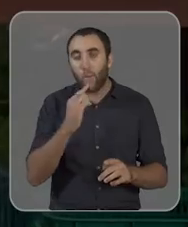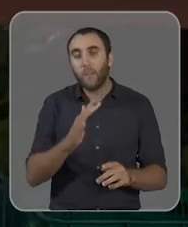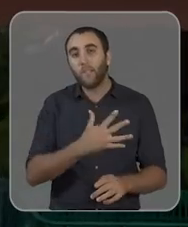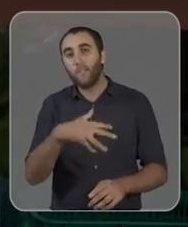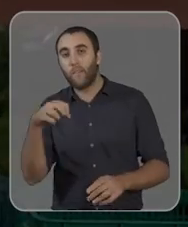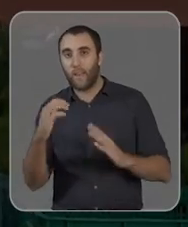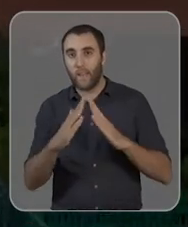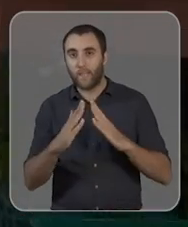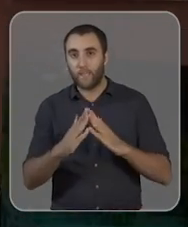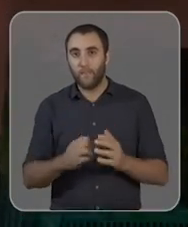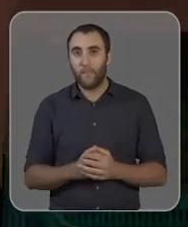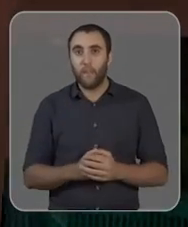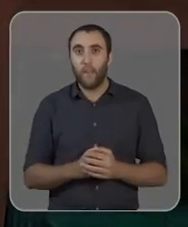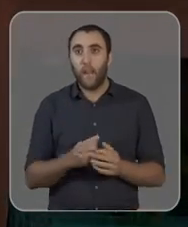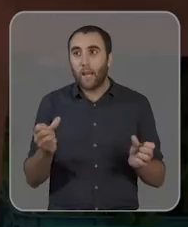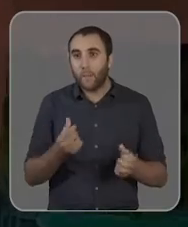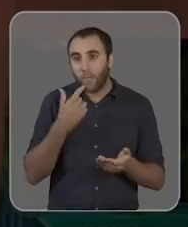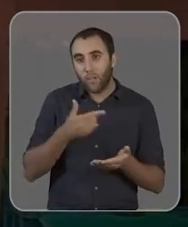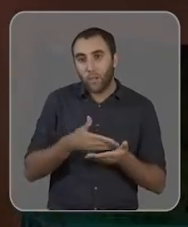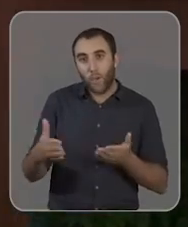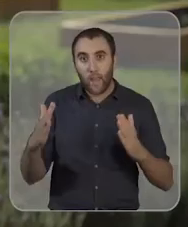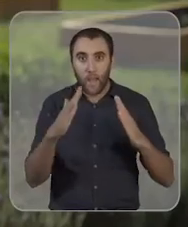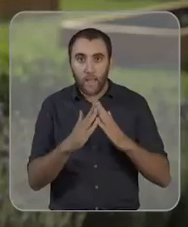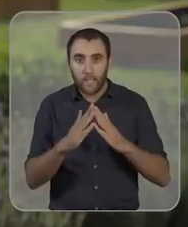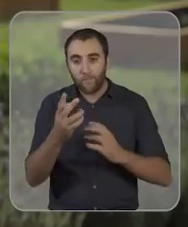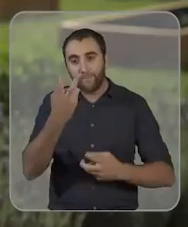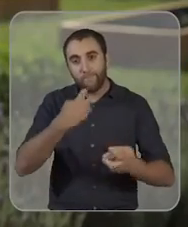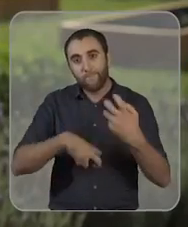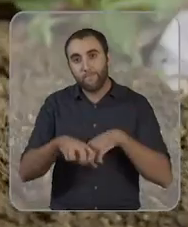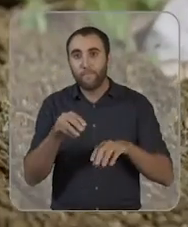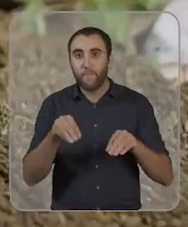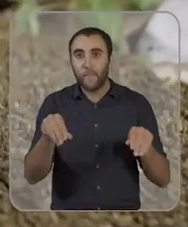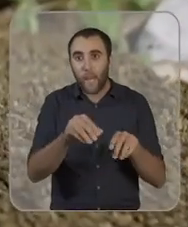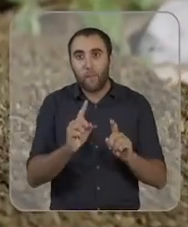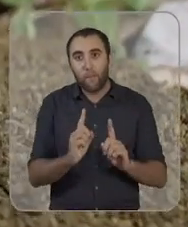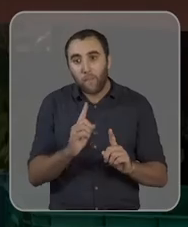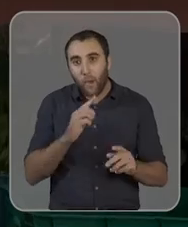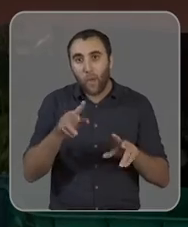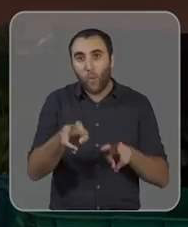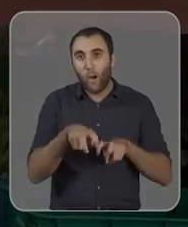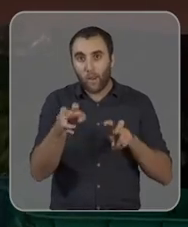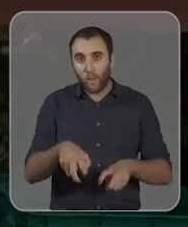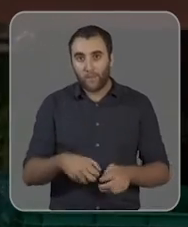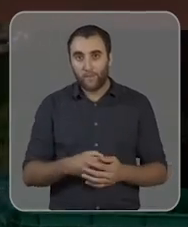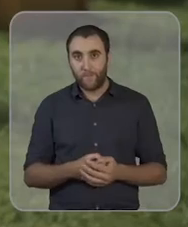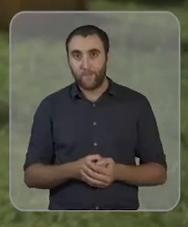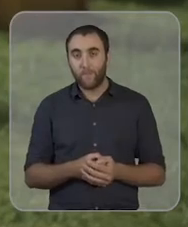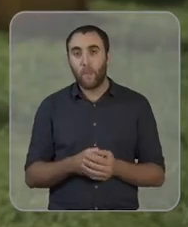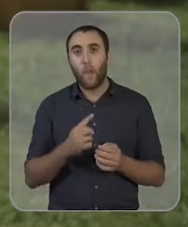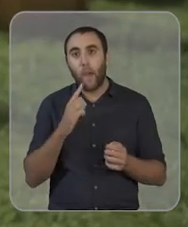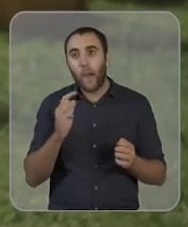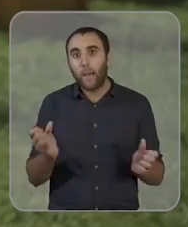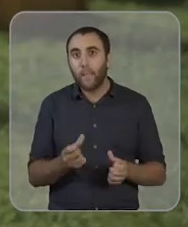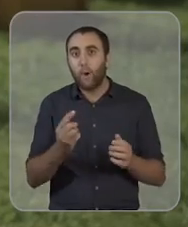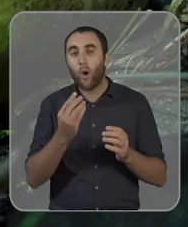huerta. Utilizaremos residuos domiciliarios para transformarlos en compost para nuestras huertas comunitarias. Promovemos